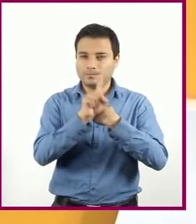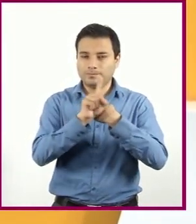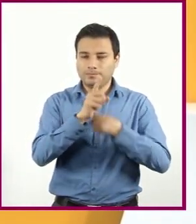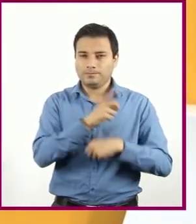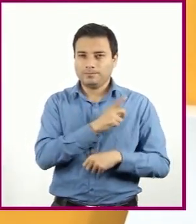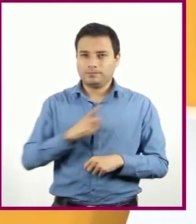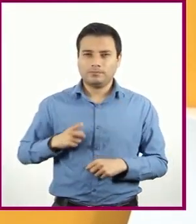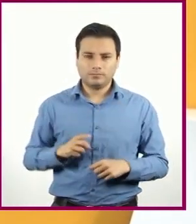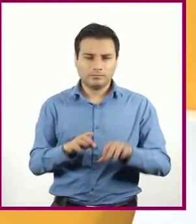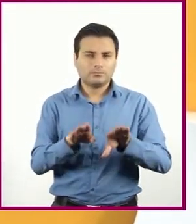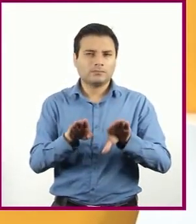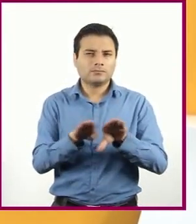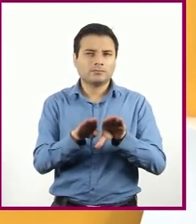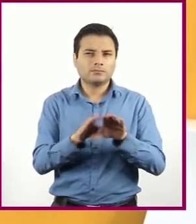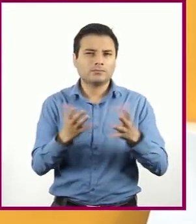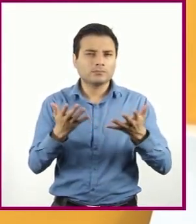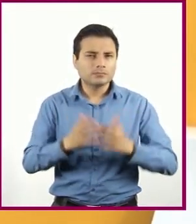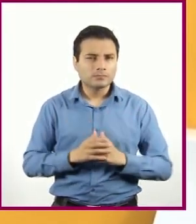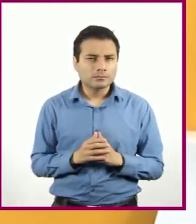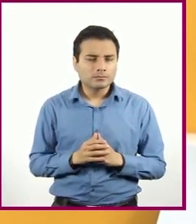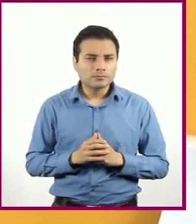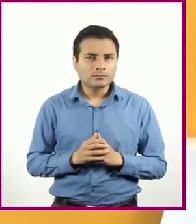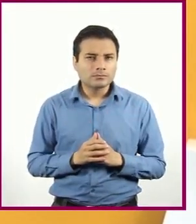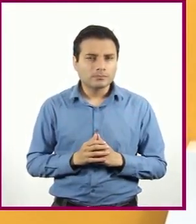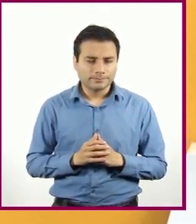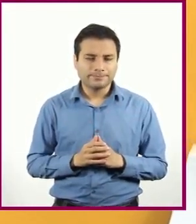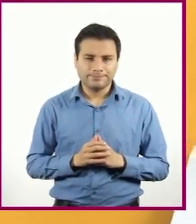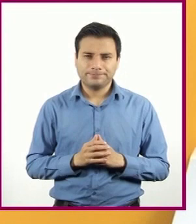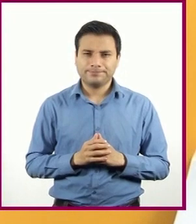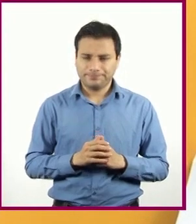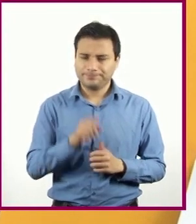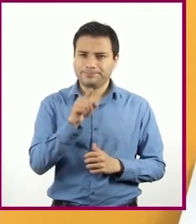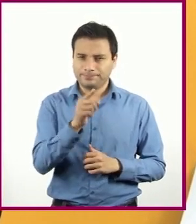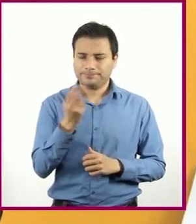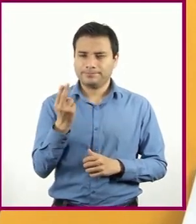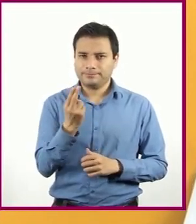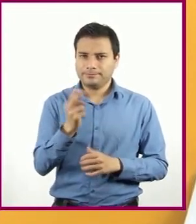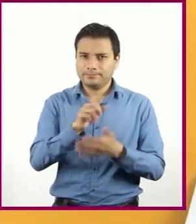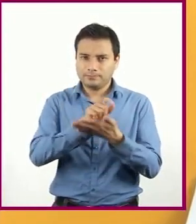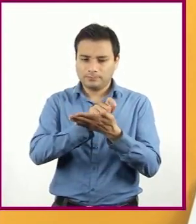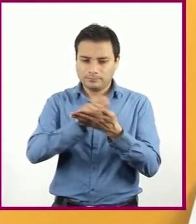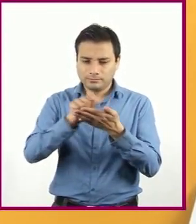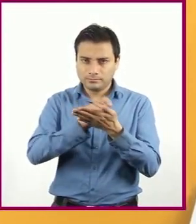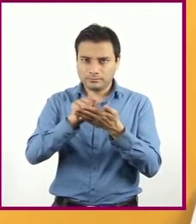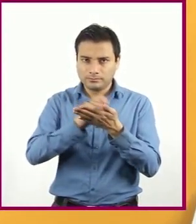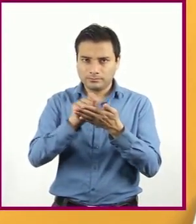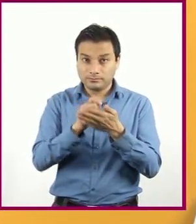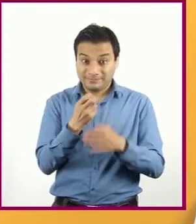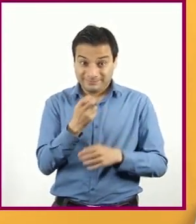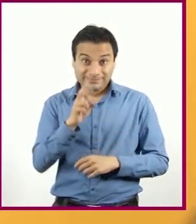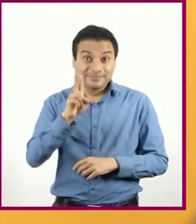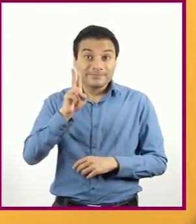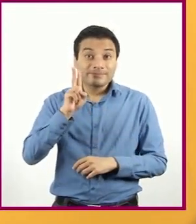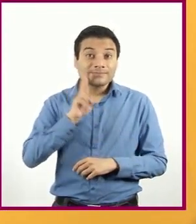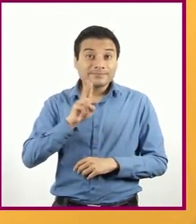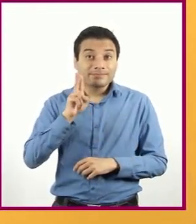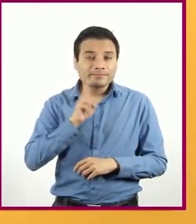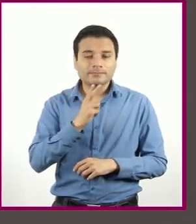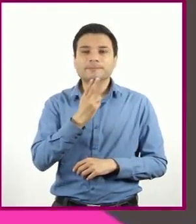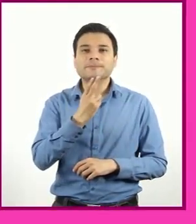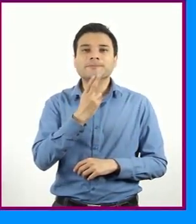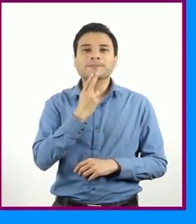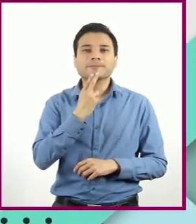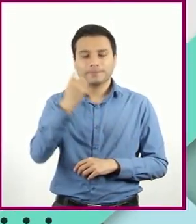La comprobación es un paso importante en la resolución de problemas, pues brinda la oportunidad de verificar